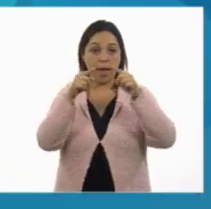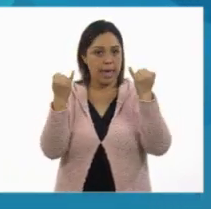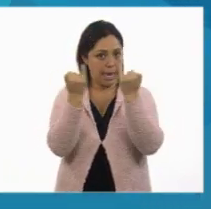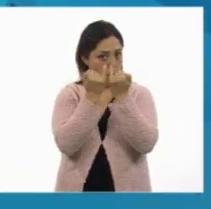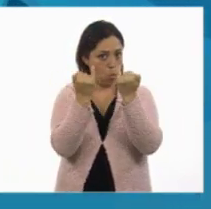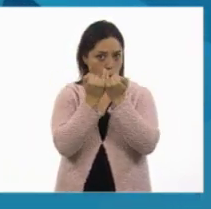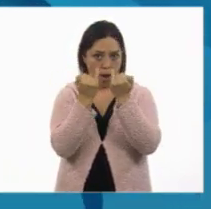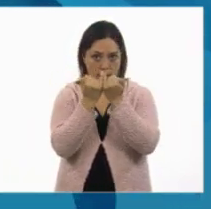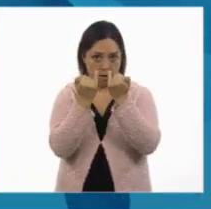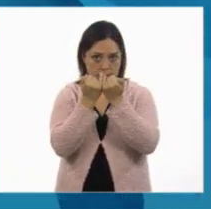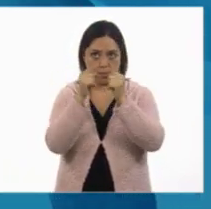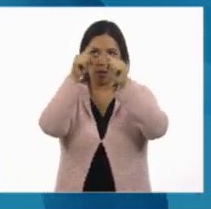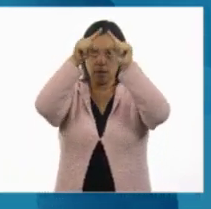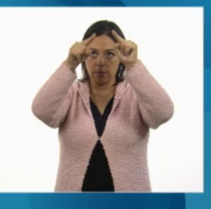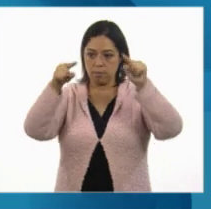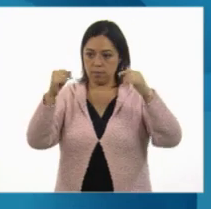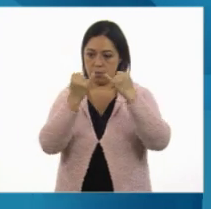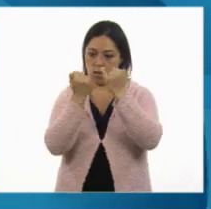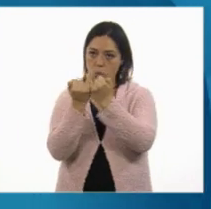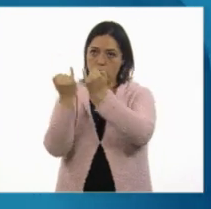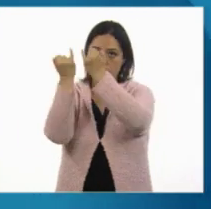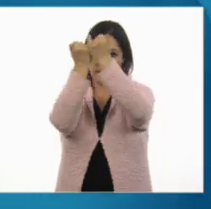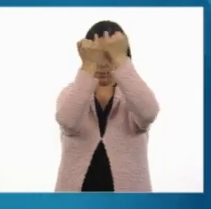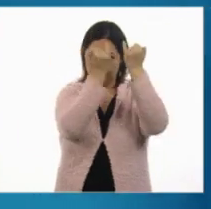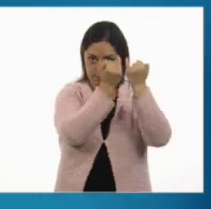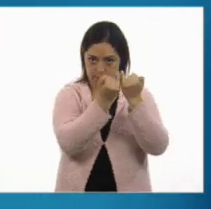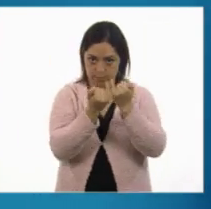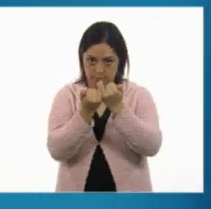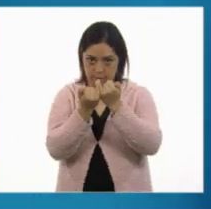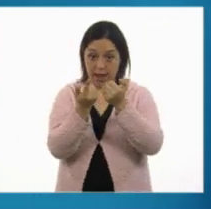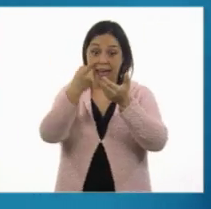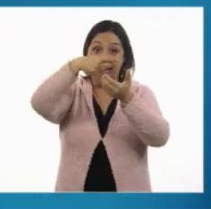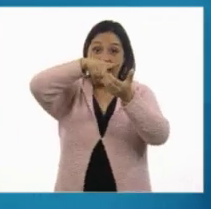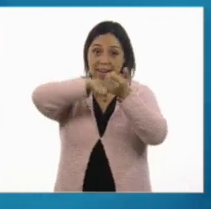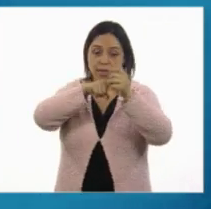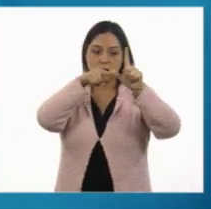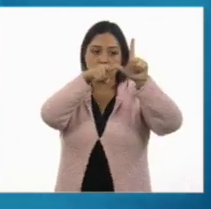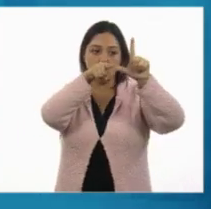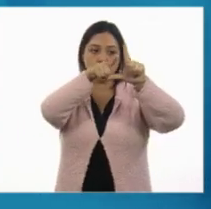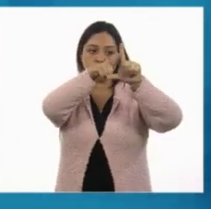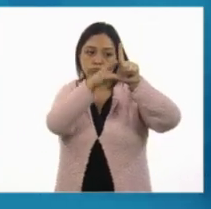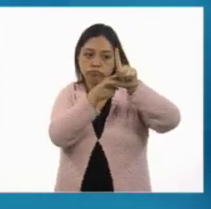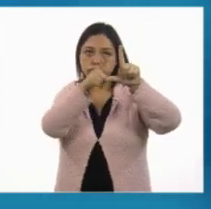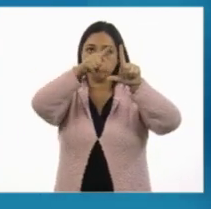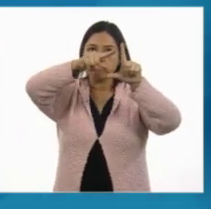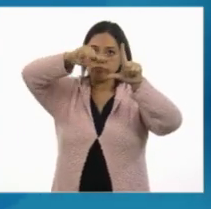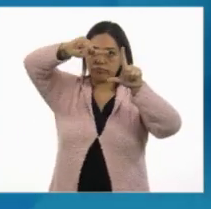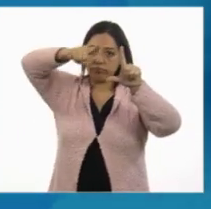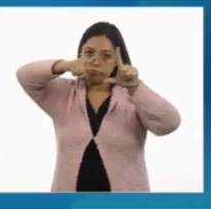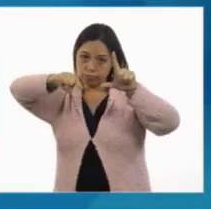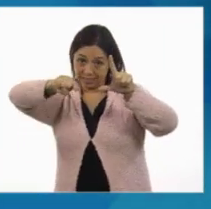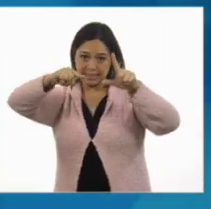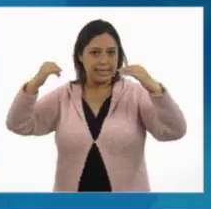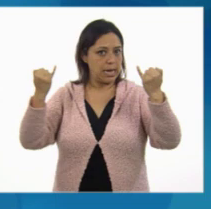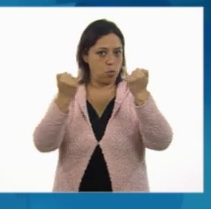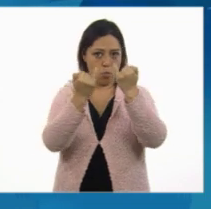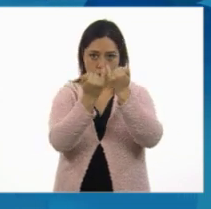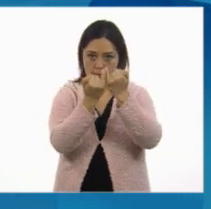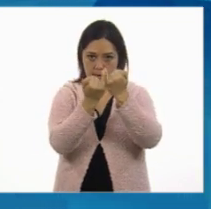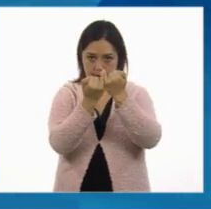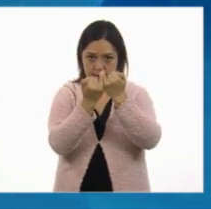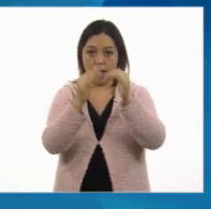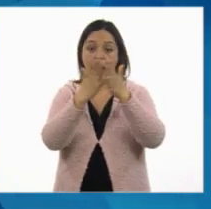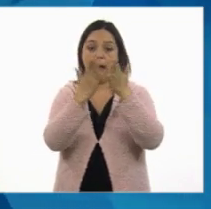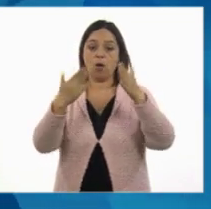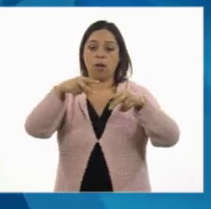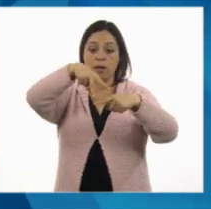misma medida. Los tres ángulos interiores son iguales. Triángulo isósceles.